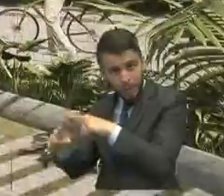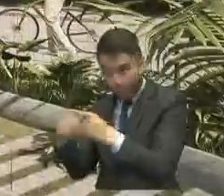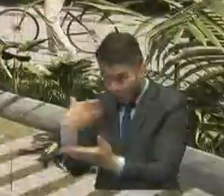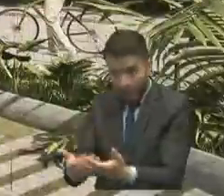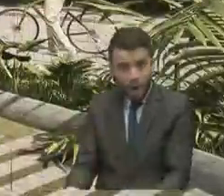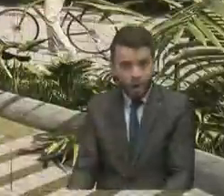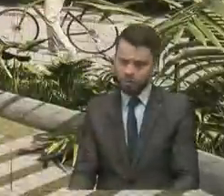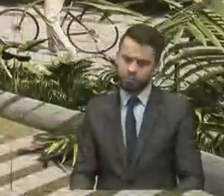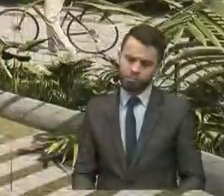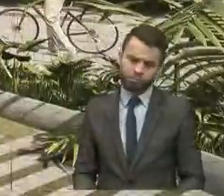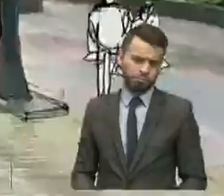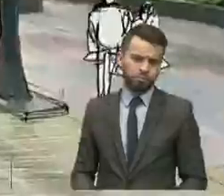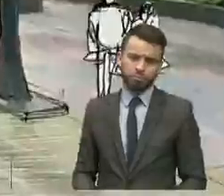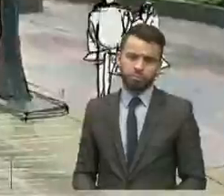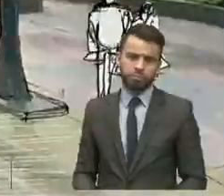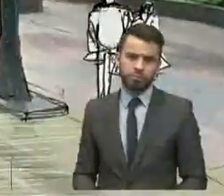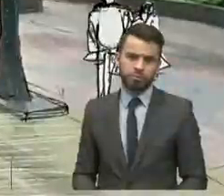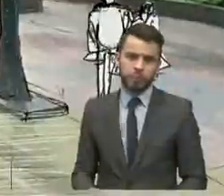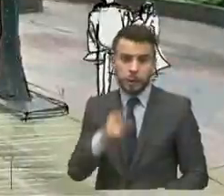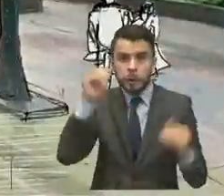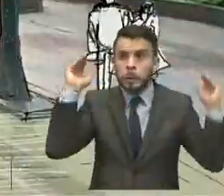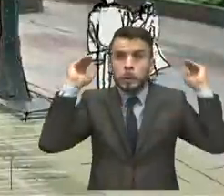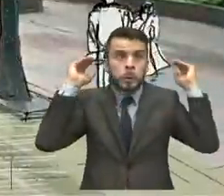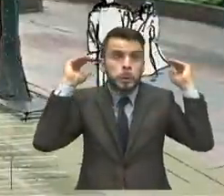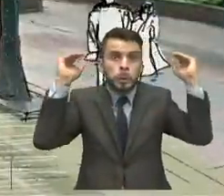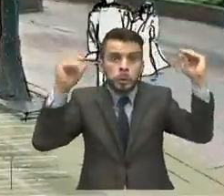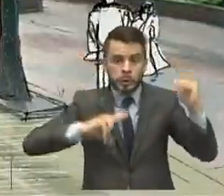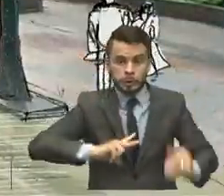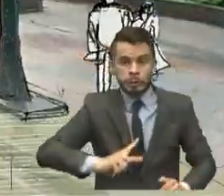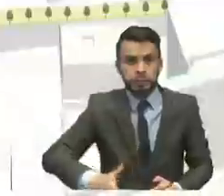No hay nada, es que es difícil que se lo imagine porque como